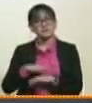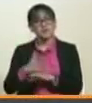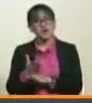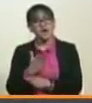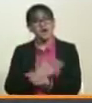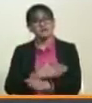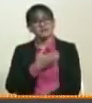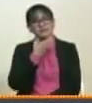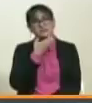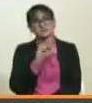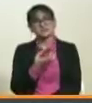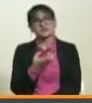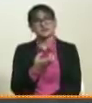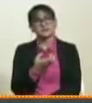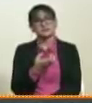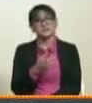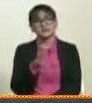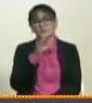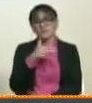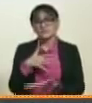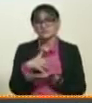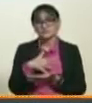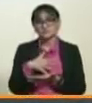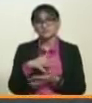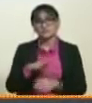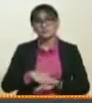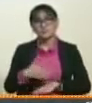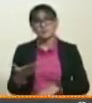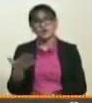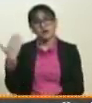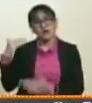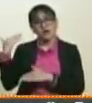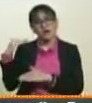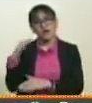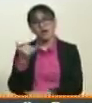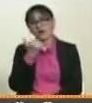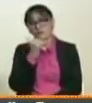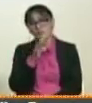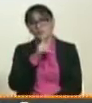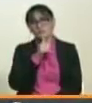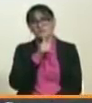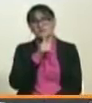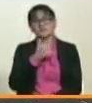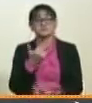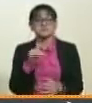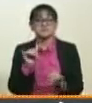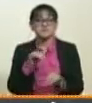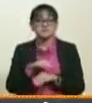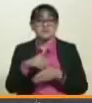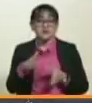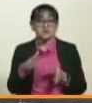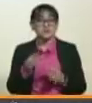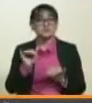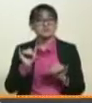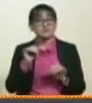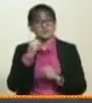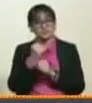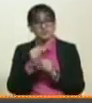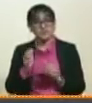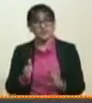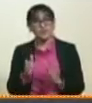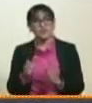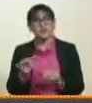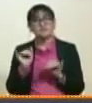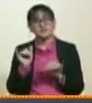del mes de diciembre no sucedía ni había esta crisis porque en los años anteriores no había esta crisis el mismo ministro son los mismos trabajadores el